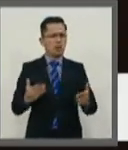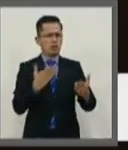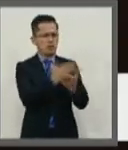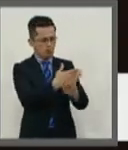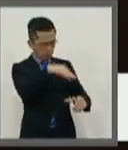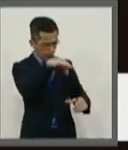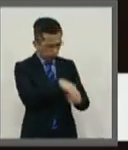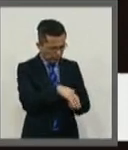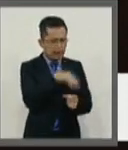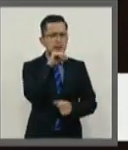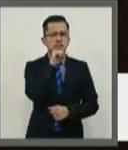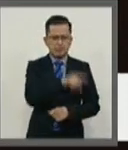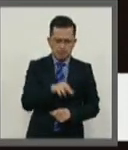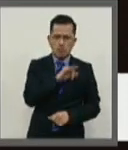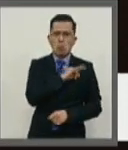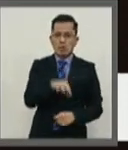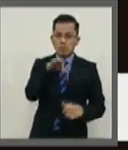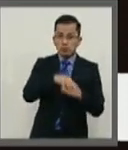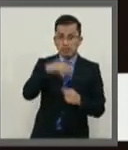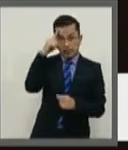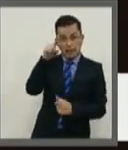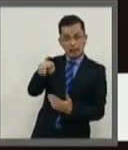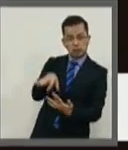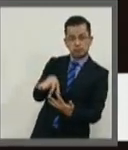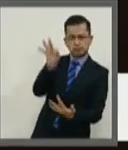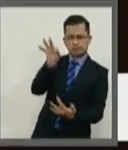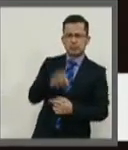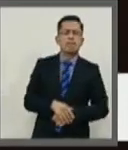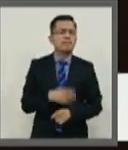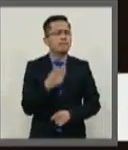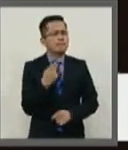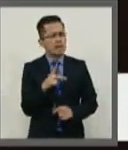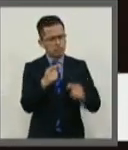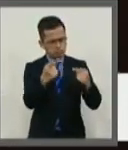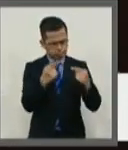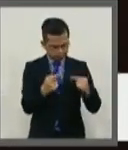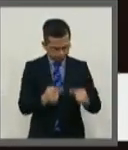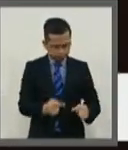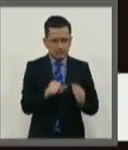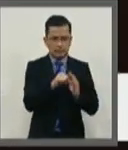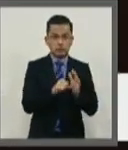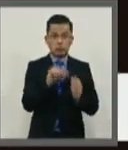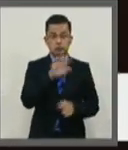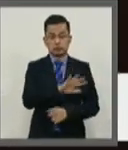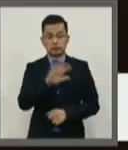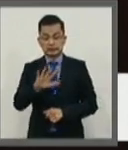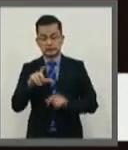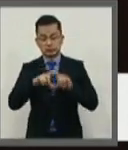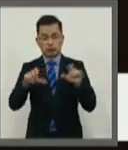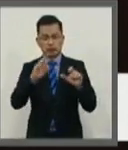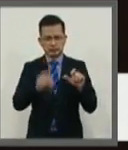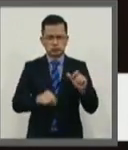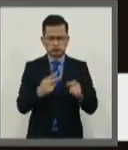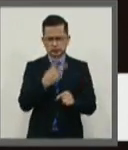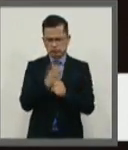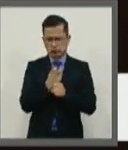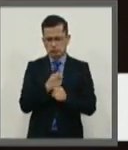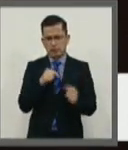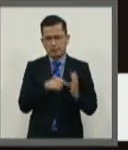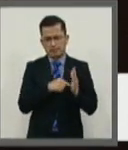popular. Sin embargo, el artículo 55, fracción segunda de la Constitución, señala que para